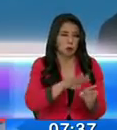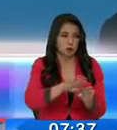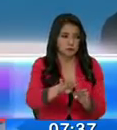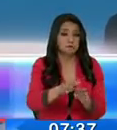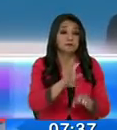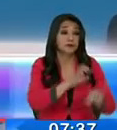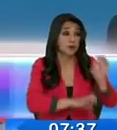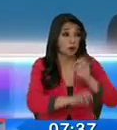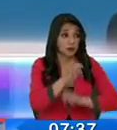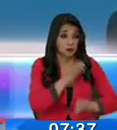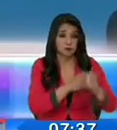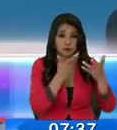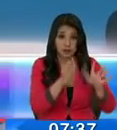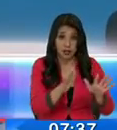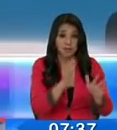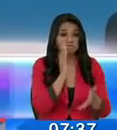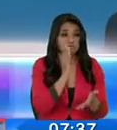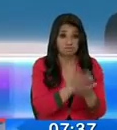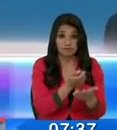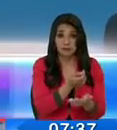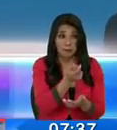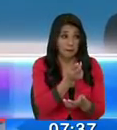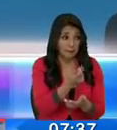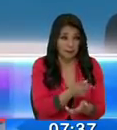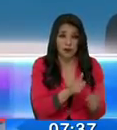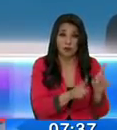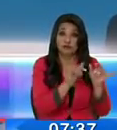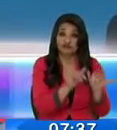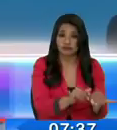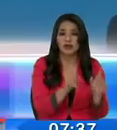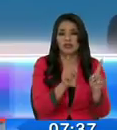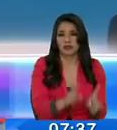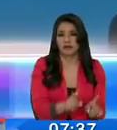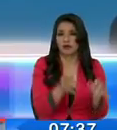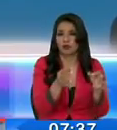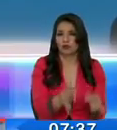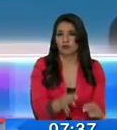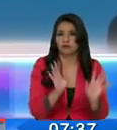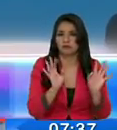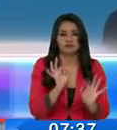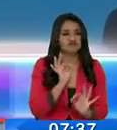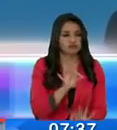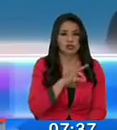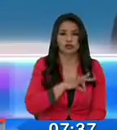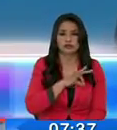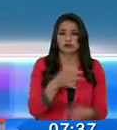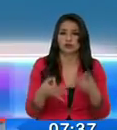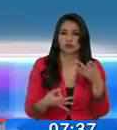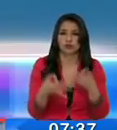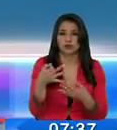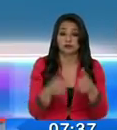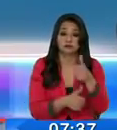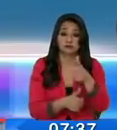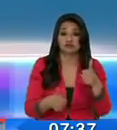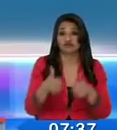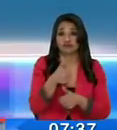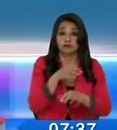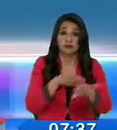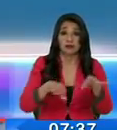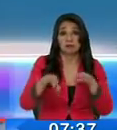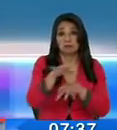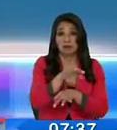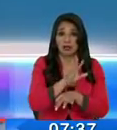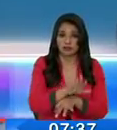evaluación sepan que ese es un rol que deben cumplirlo a conciencia, y que los conjueces que reemplacen a los que se